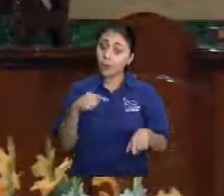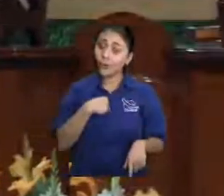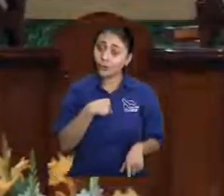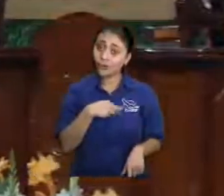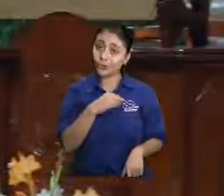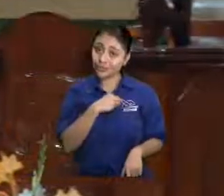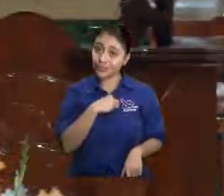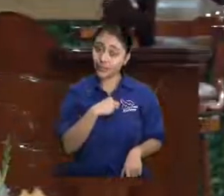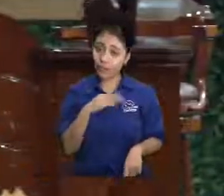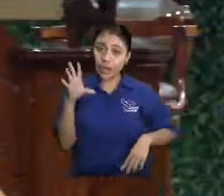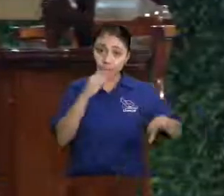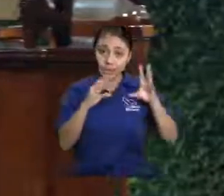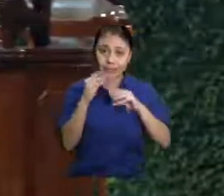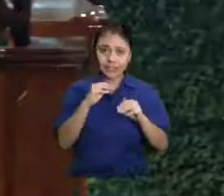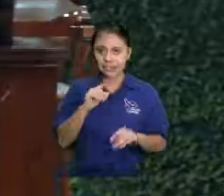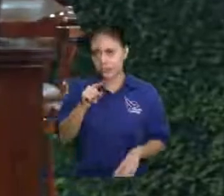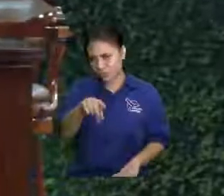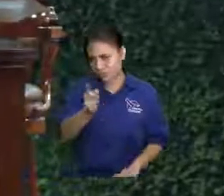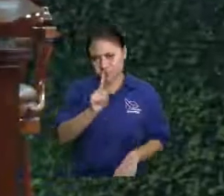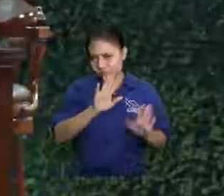diciendo es, no menospreciemos.